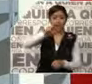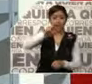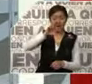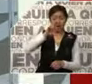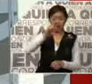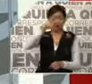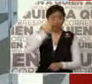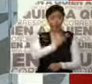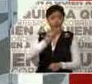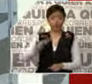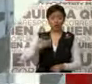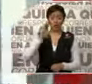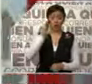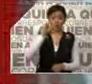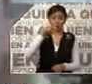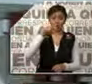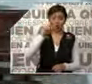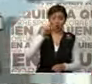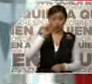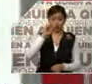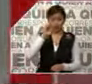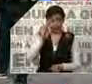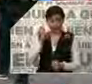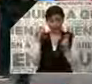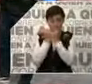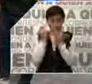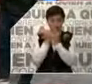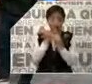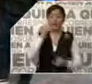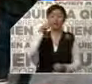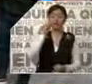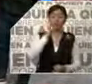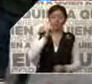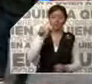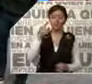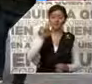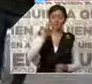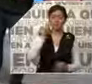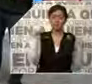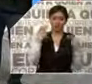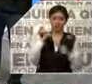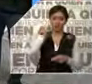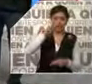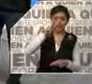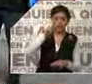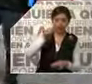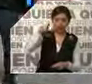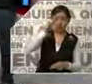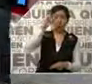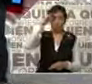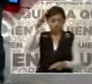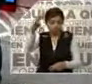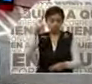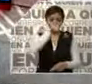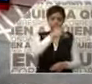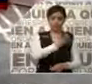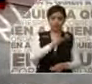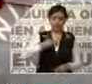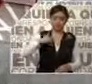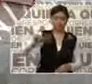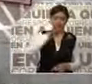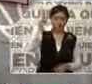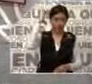la Conducef, y a la profesora Silvia Salazar Hernández, presidenta municipal en Jutepec, Morelos. A ver si de alguna forma nos pueden ayudar. Y el día de